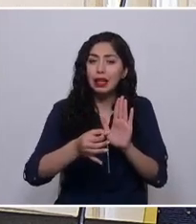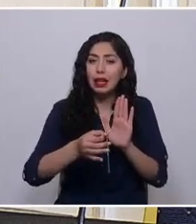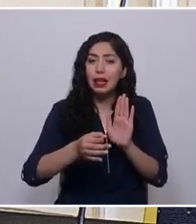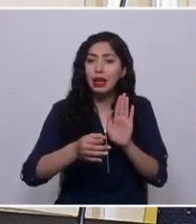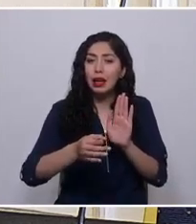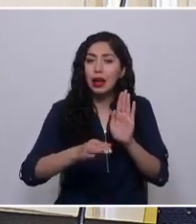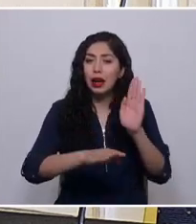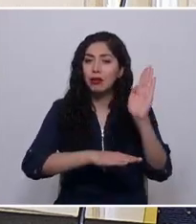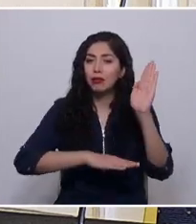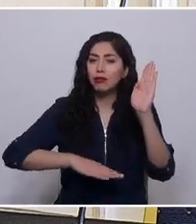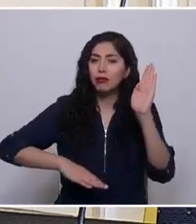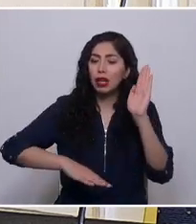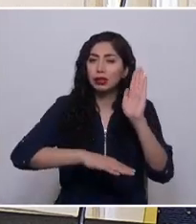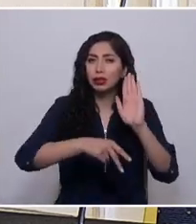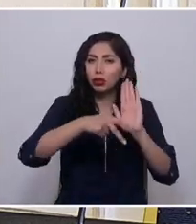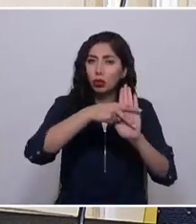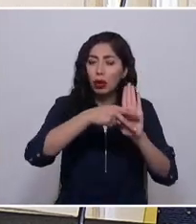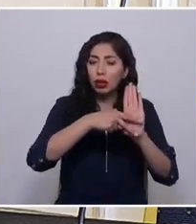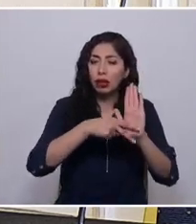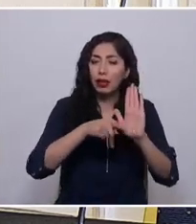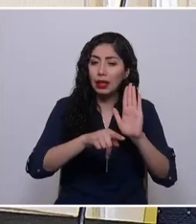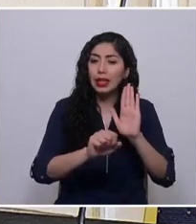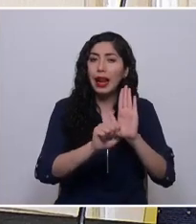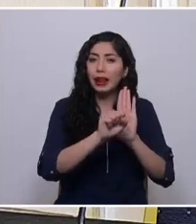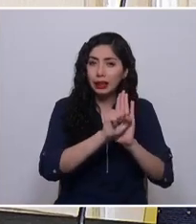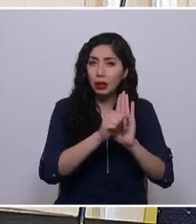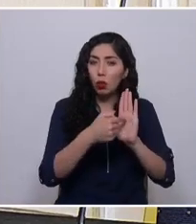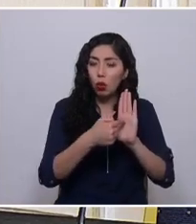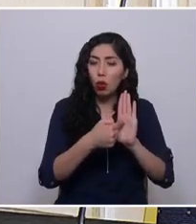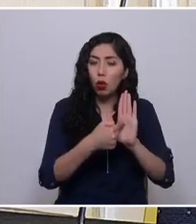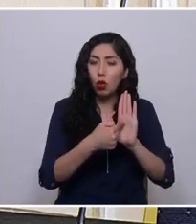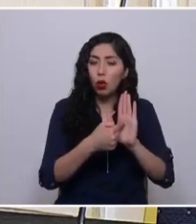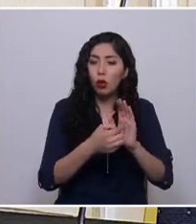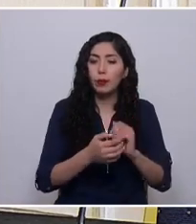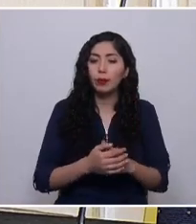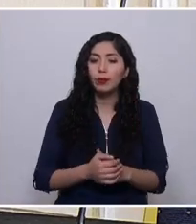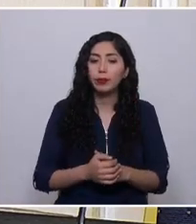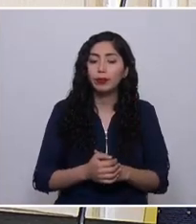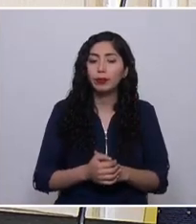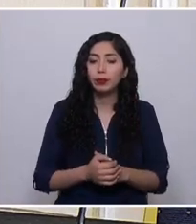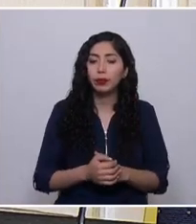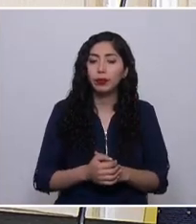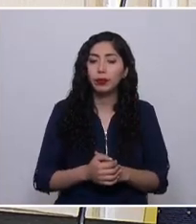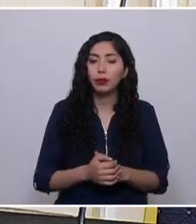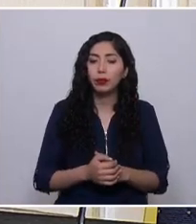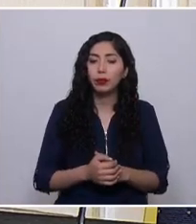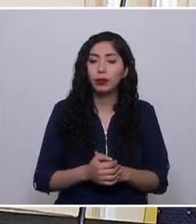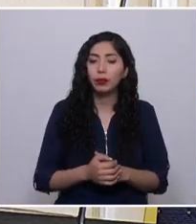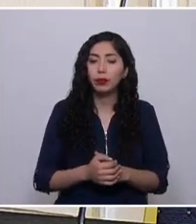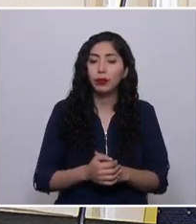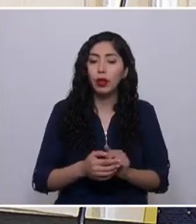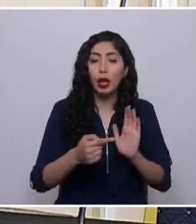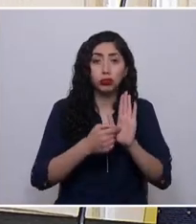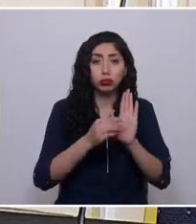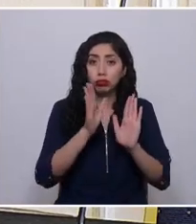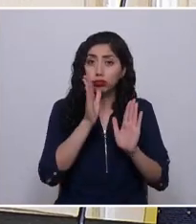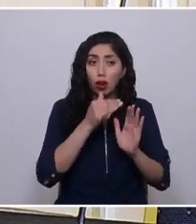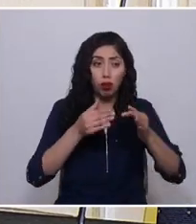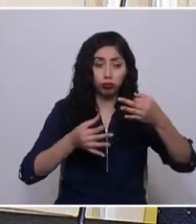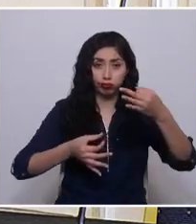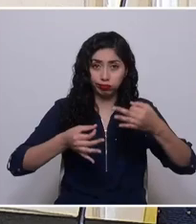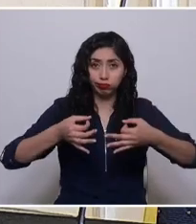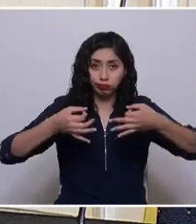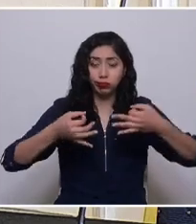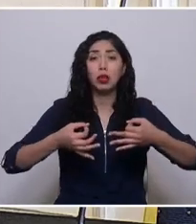normativas contempladas en ese artículo, fuentes que no están, no obligan jurídicamente al Estado de Chile, si bien pueden